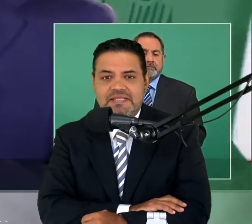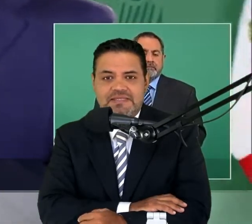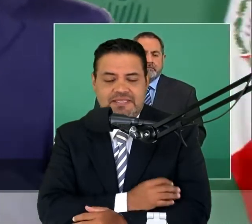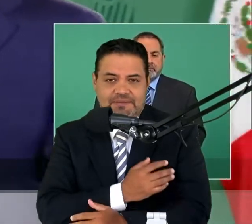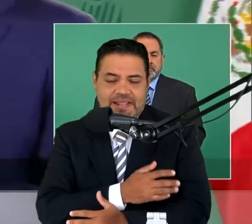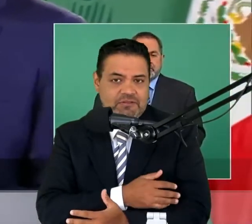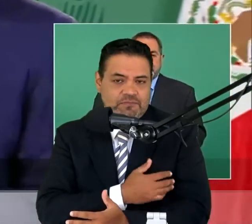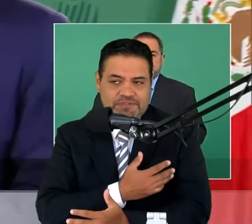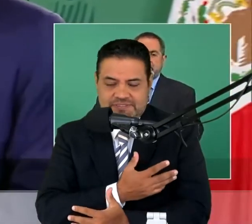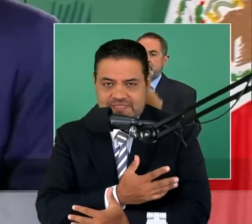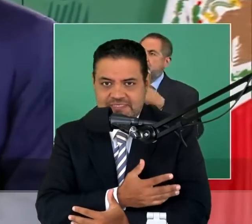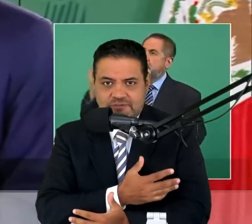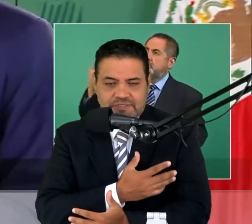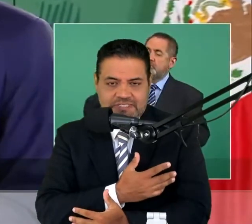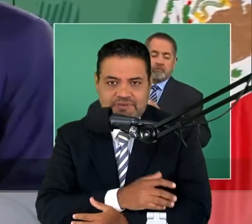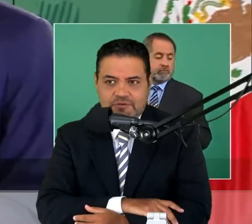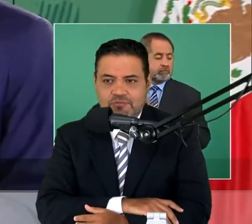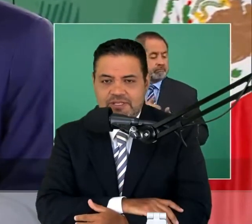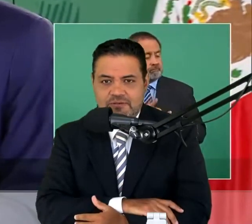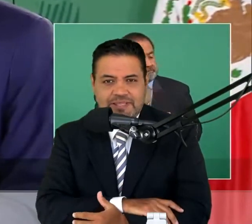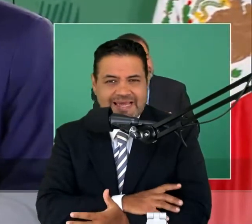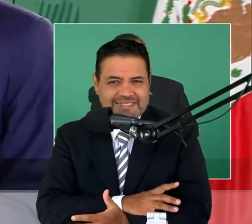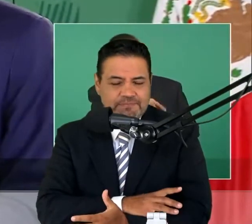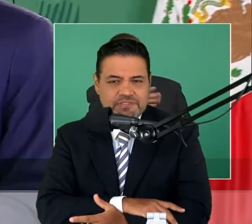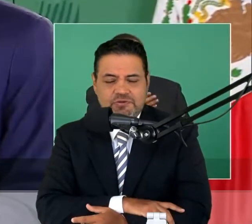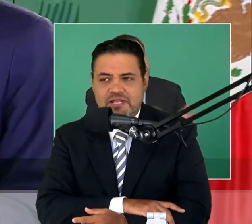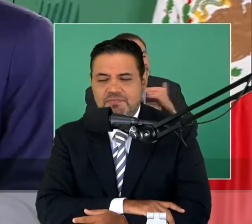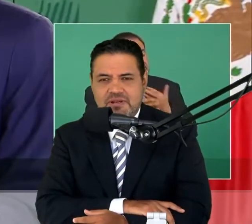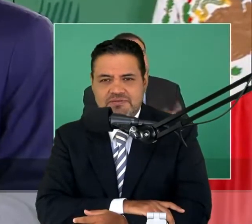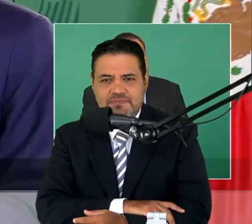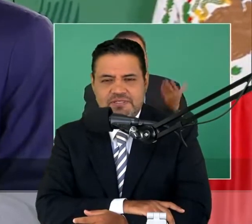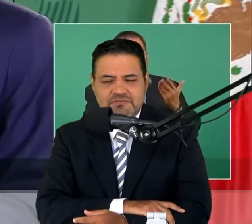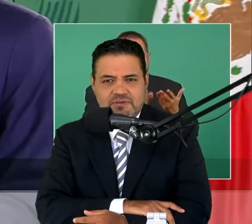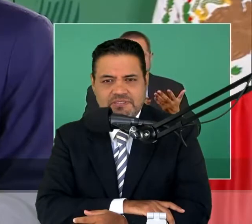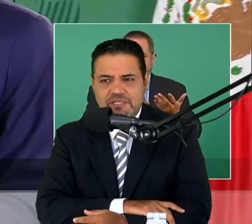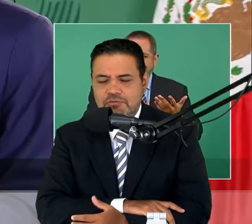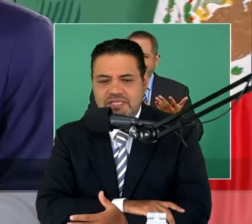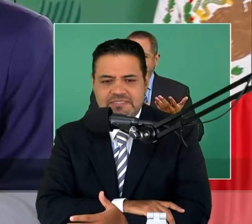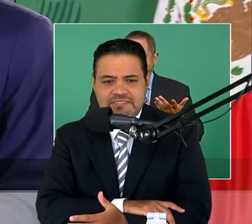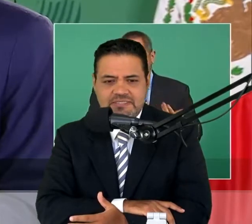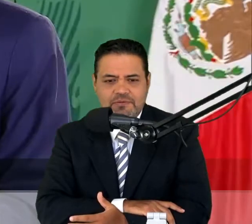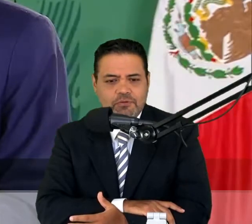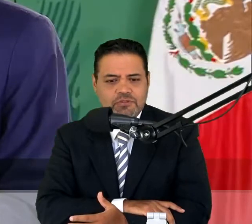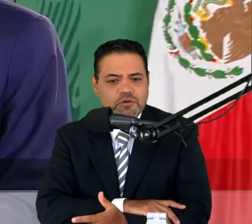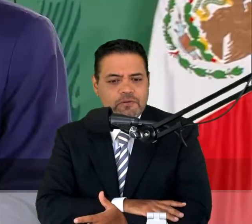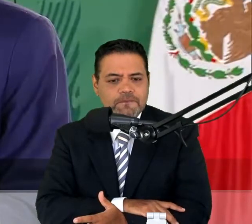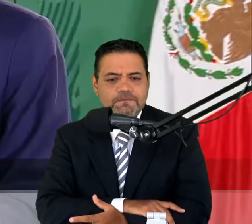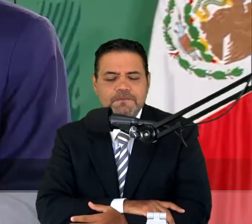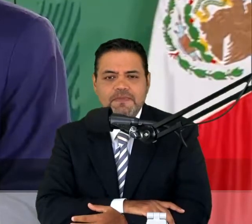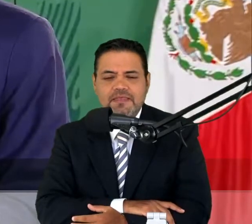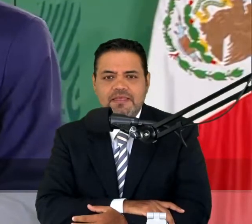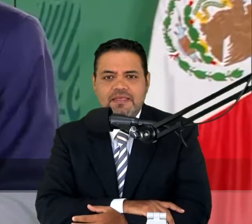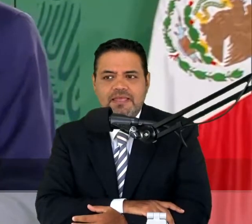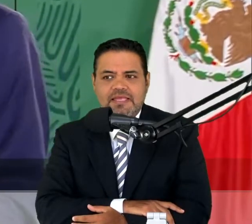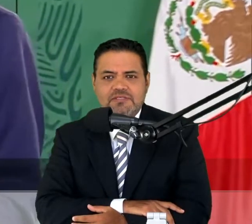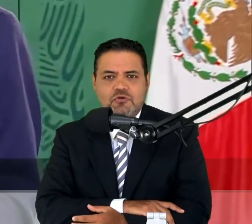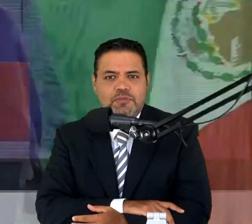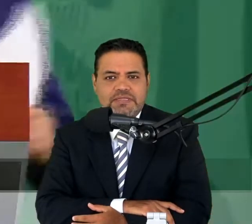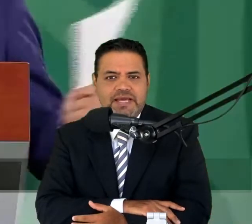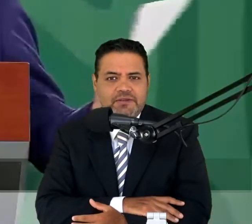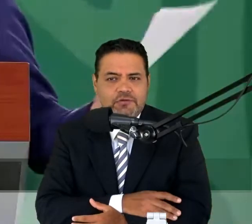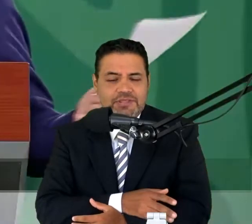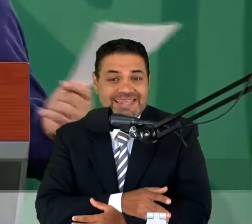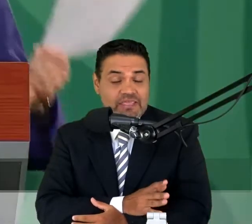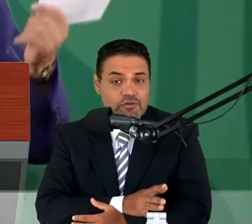presidente hablando pues de esto de las vacunas no dejarse presionar por las empresas farmacéuticas etcétera volteo su